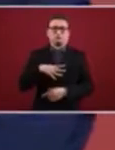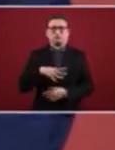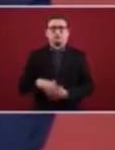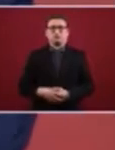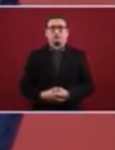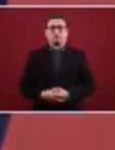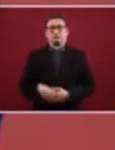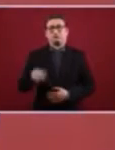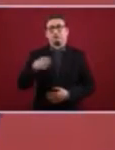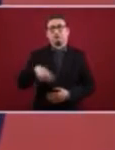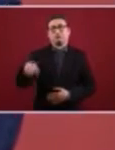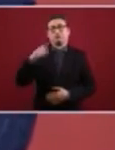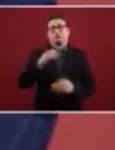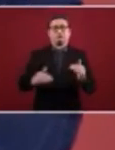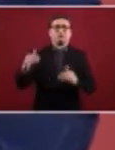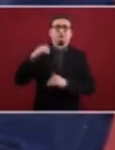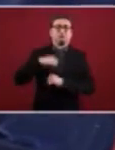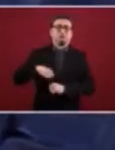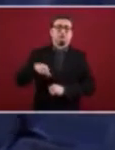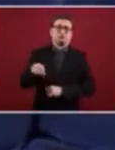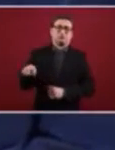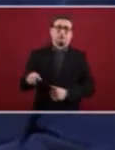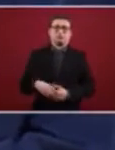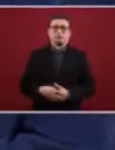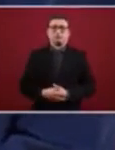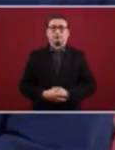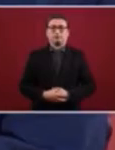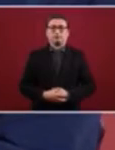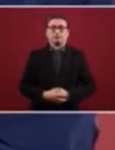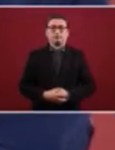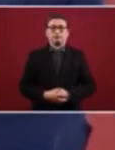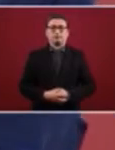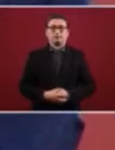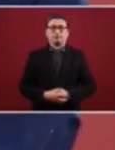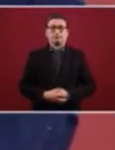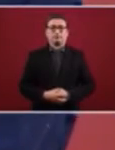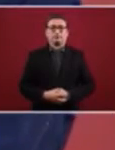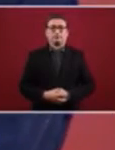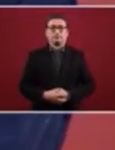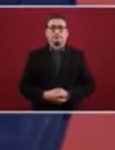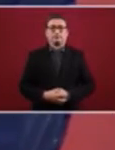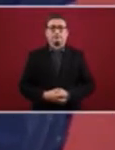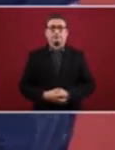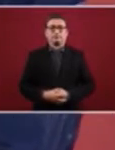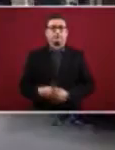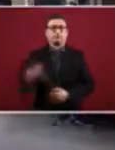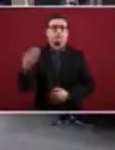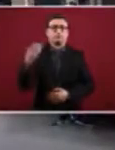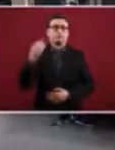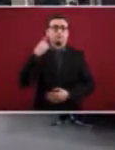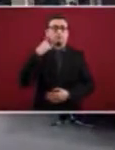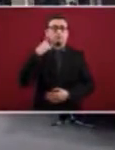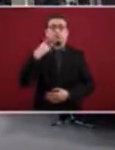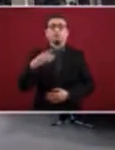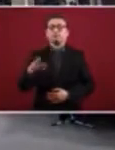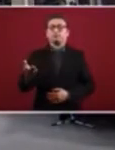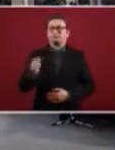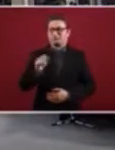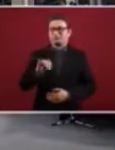meros. Eran cargos honoríficos, no tenían Sí, pero era lo